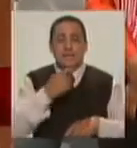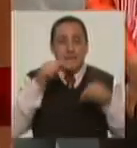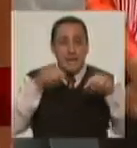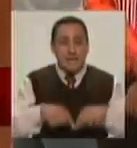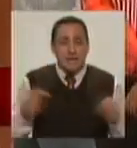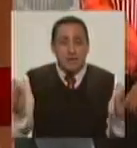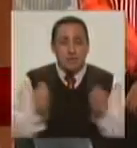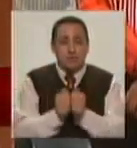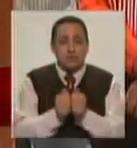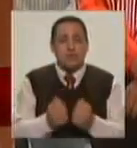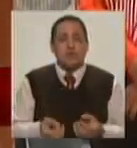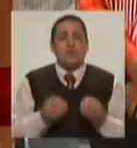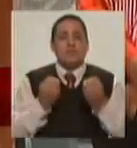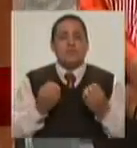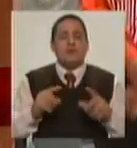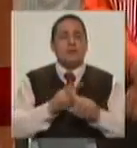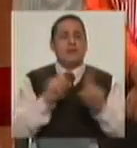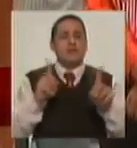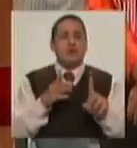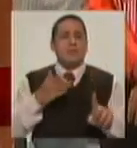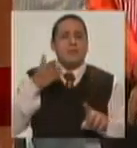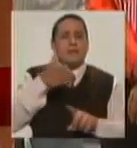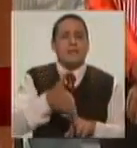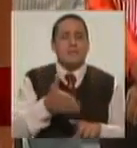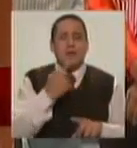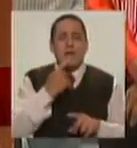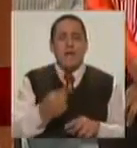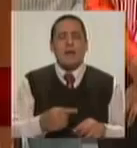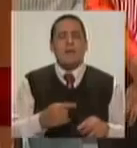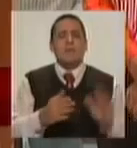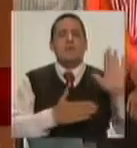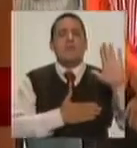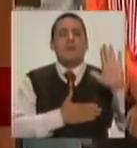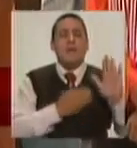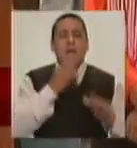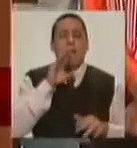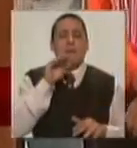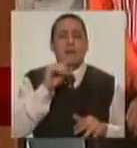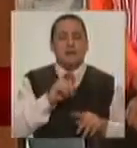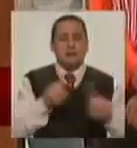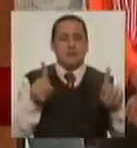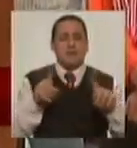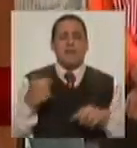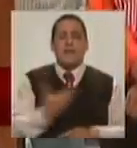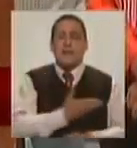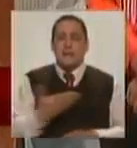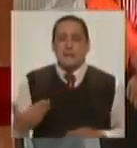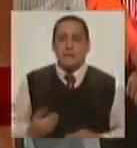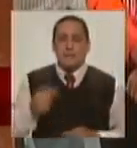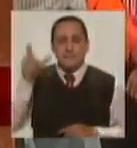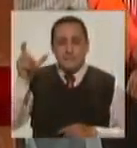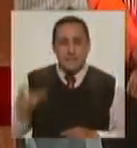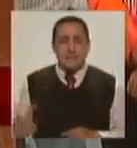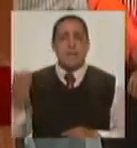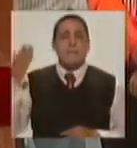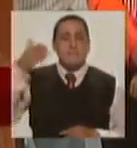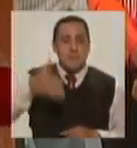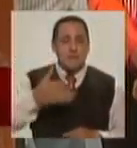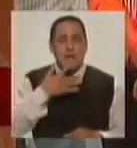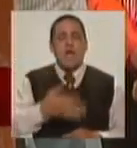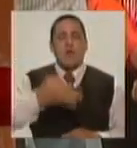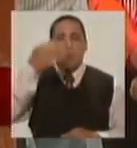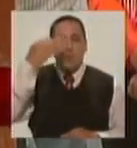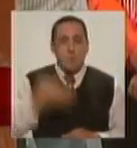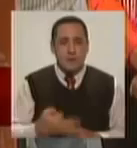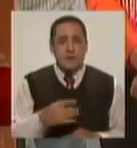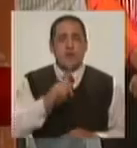con ustedes porque no venimos a ofrecerles la promesa. El presidente viene a cumplir con